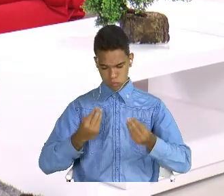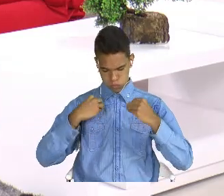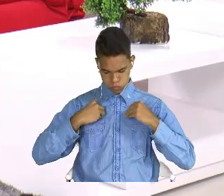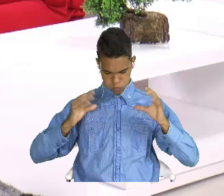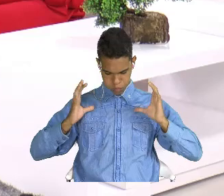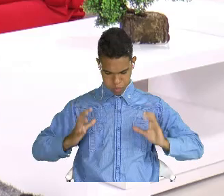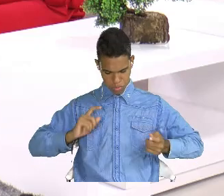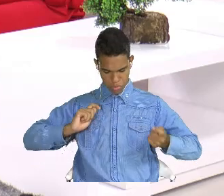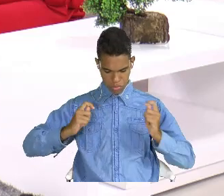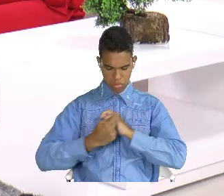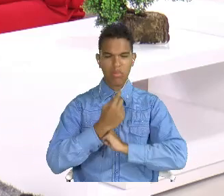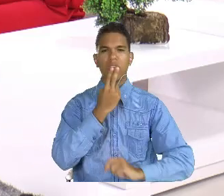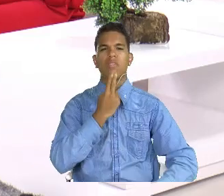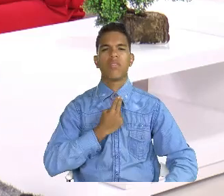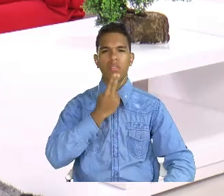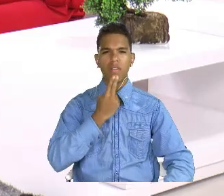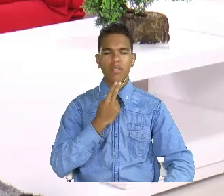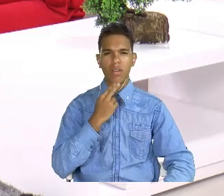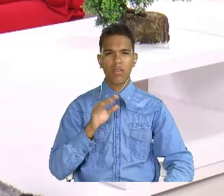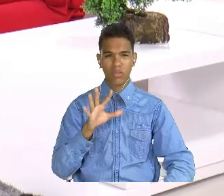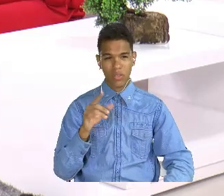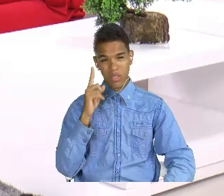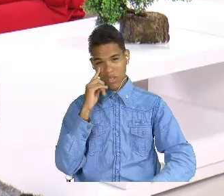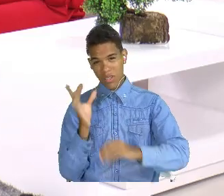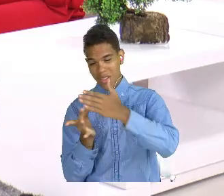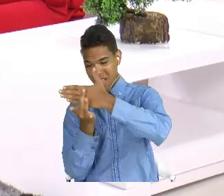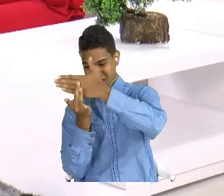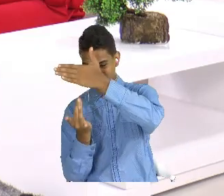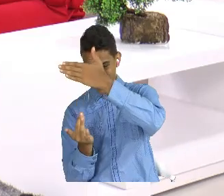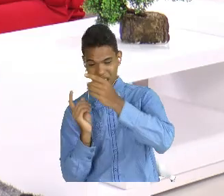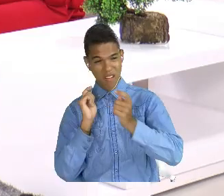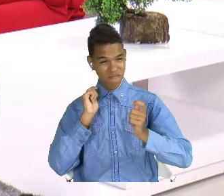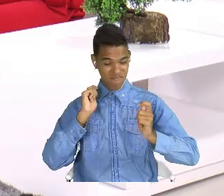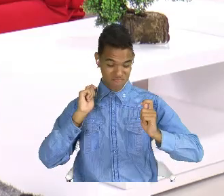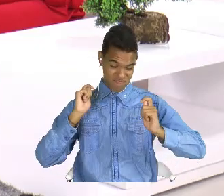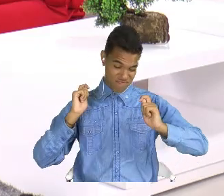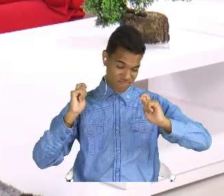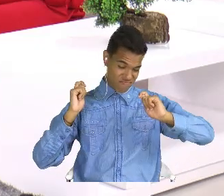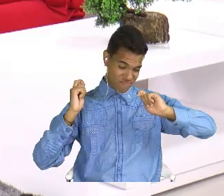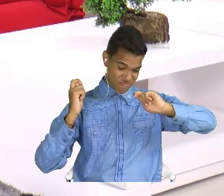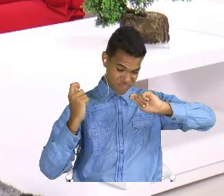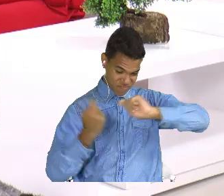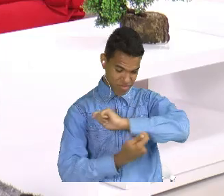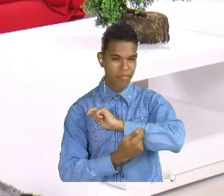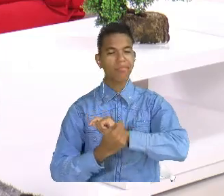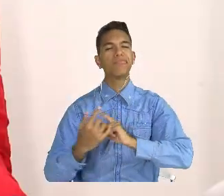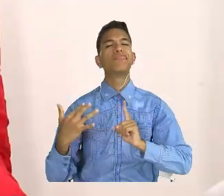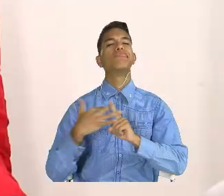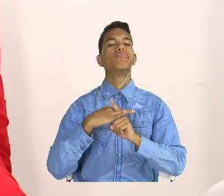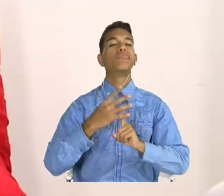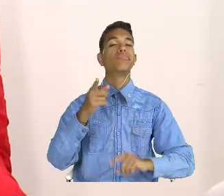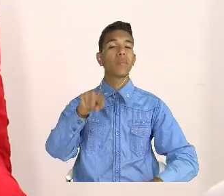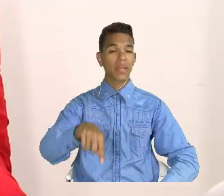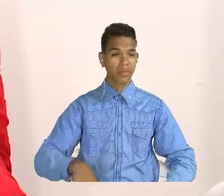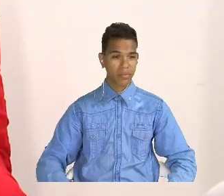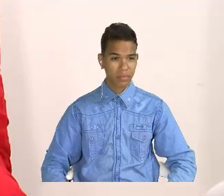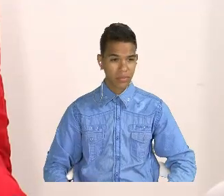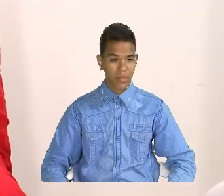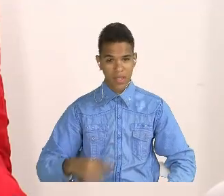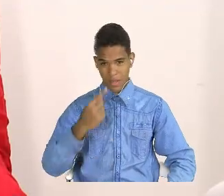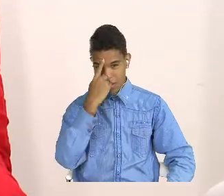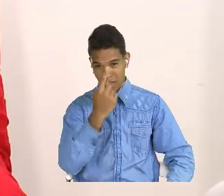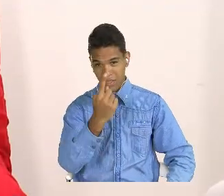azúcares. Las grasas, después de cierto metabolismo, también terminan produciendo ese daño. Bueno, ya lo saben, a disminuir